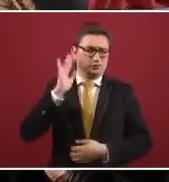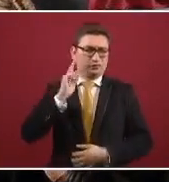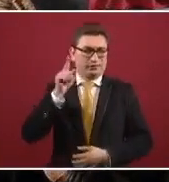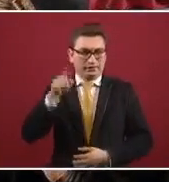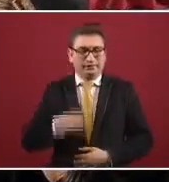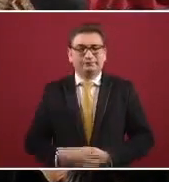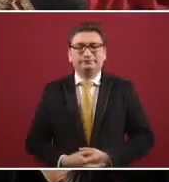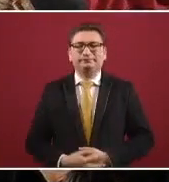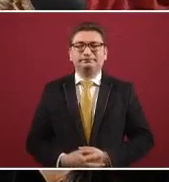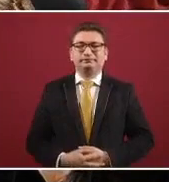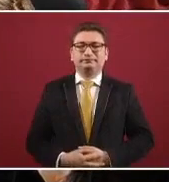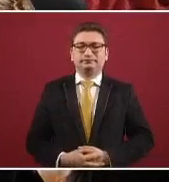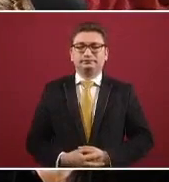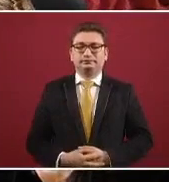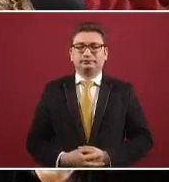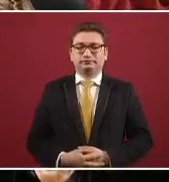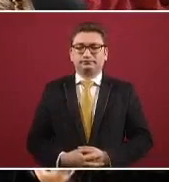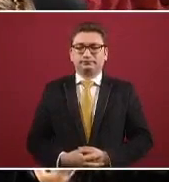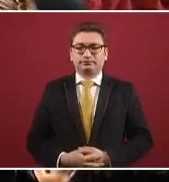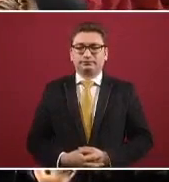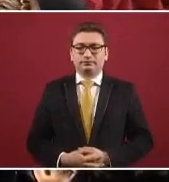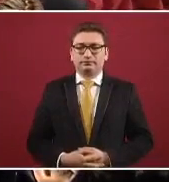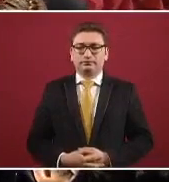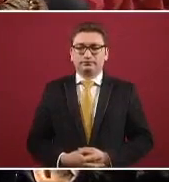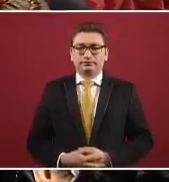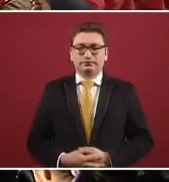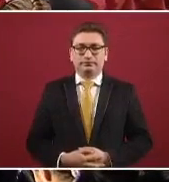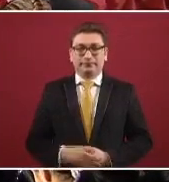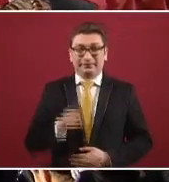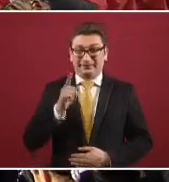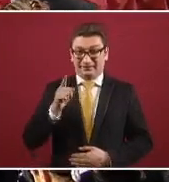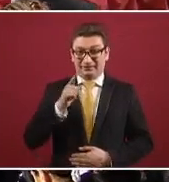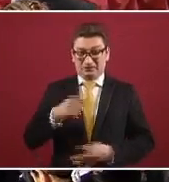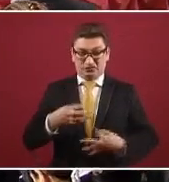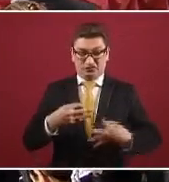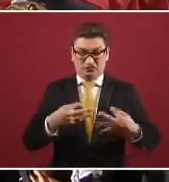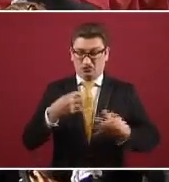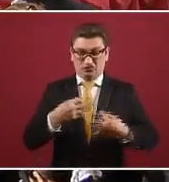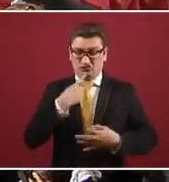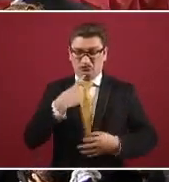el que hizo el amparo principal